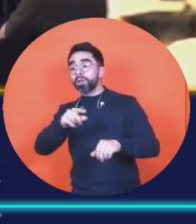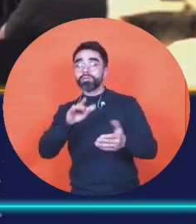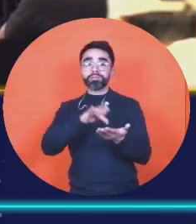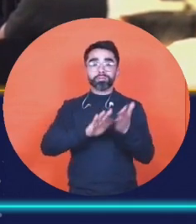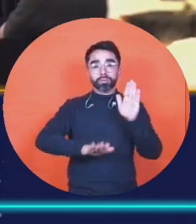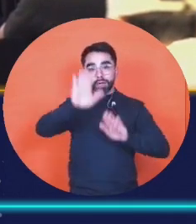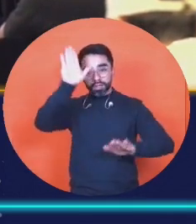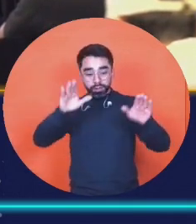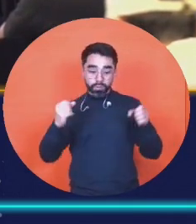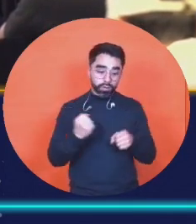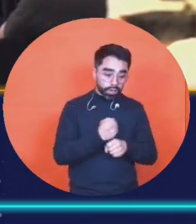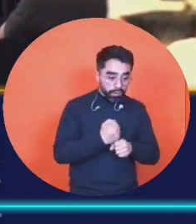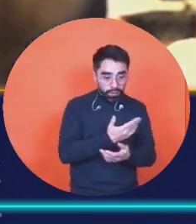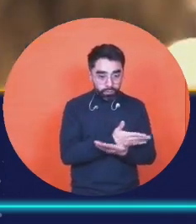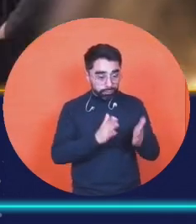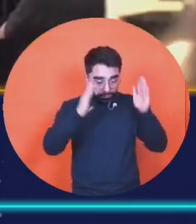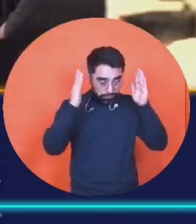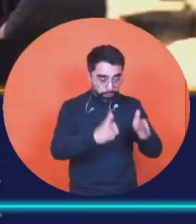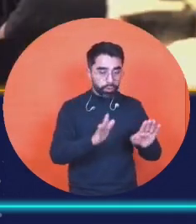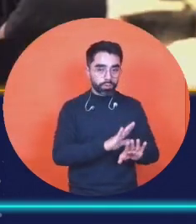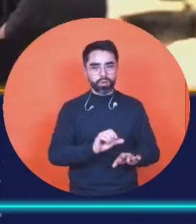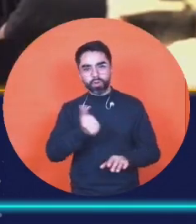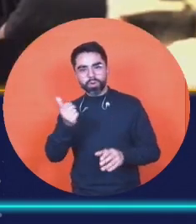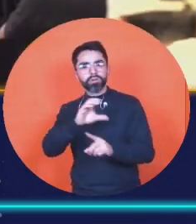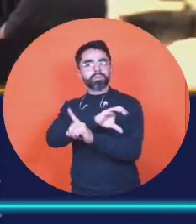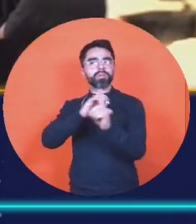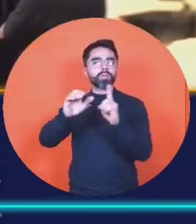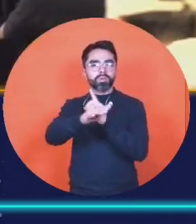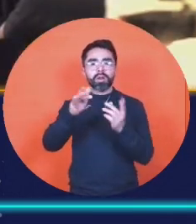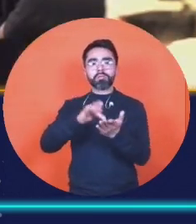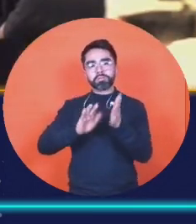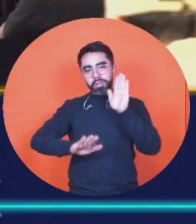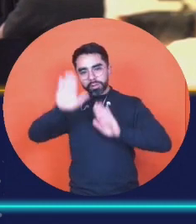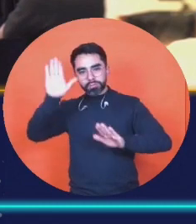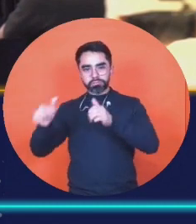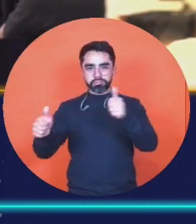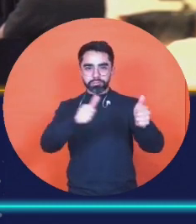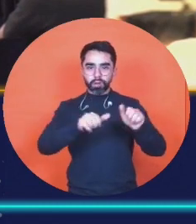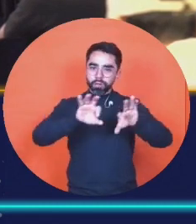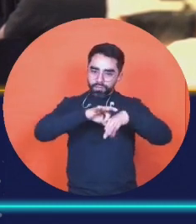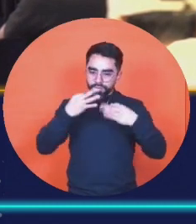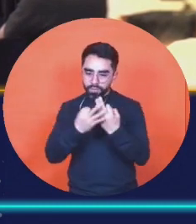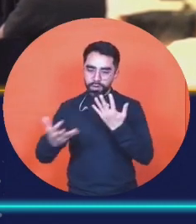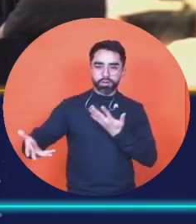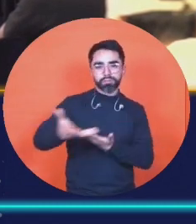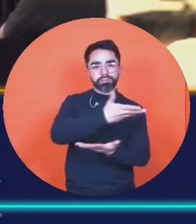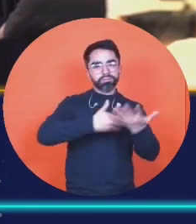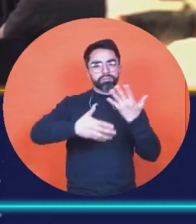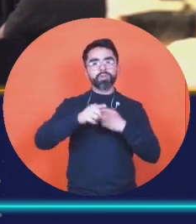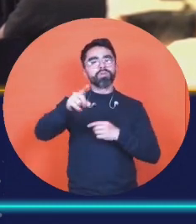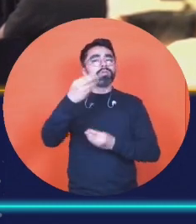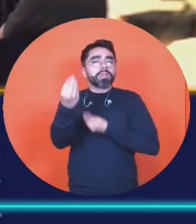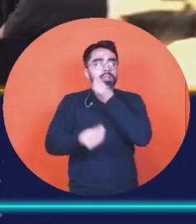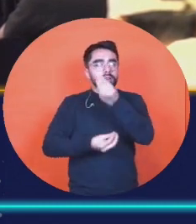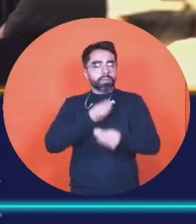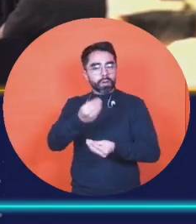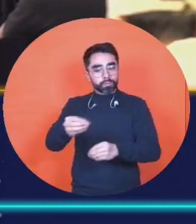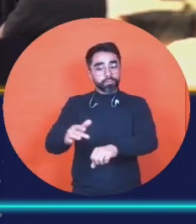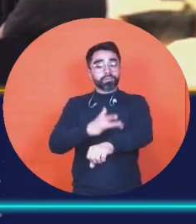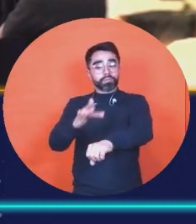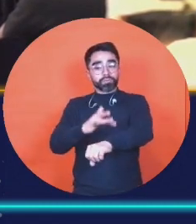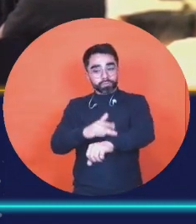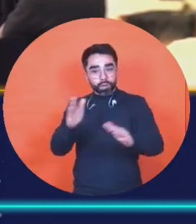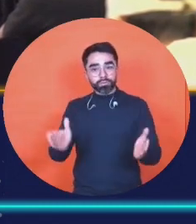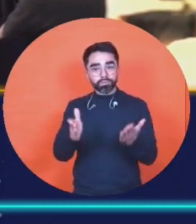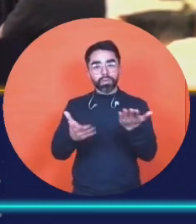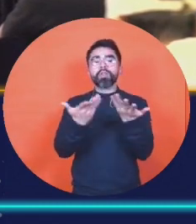es el trabajo? Lo que hablas, ser como una cultura de familia en el equipo. ¿Cómo logras motivarlos? Es